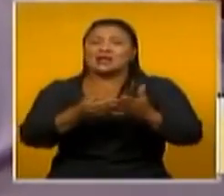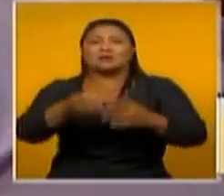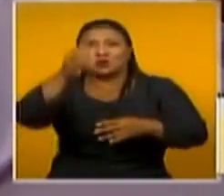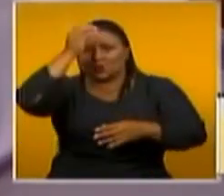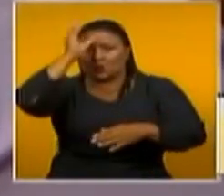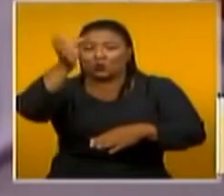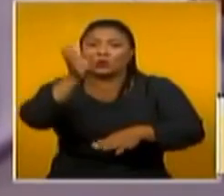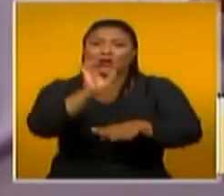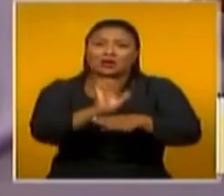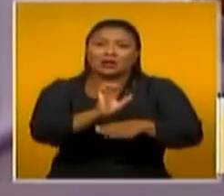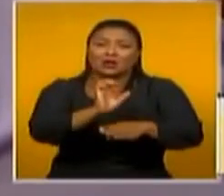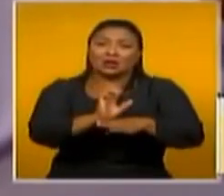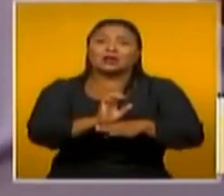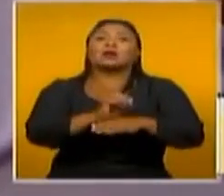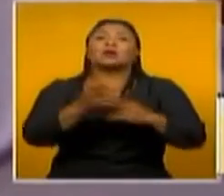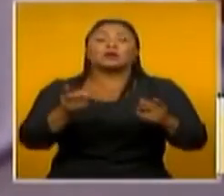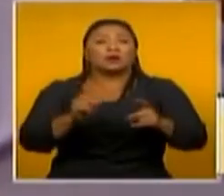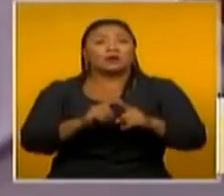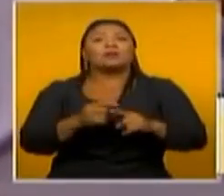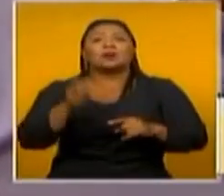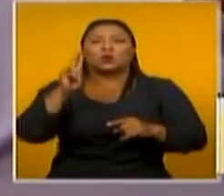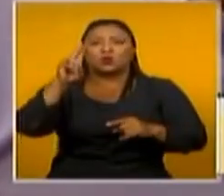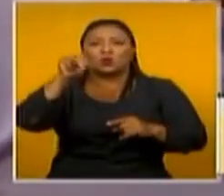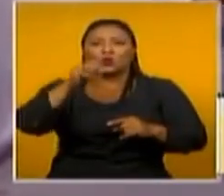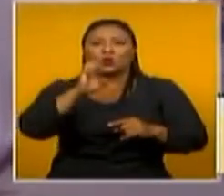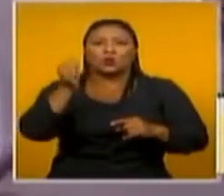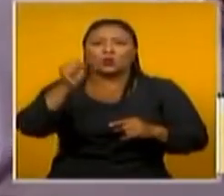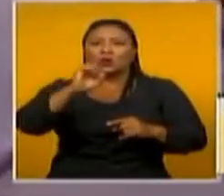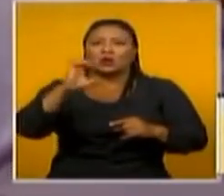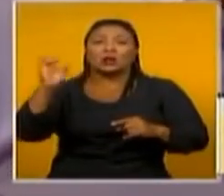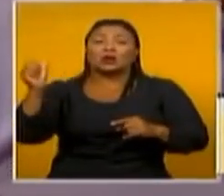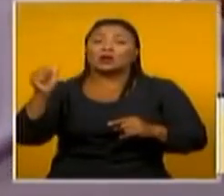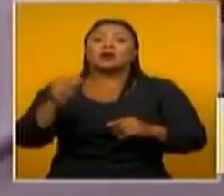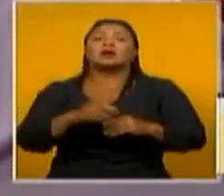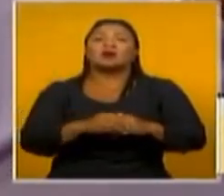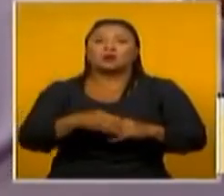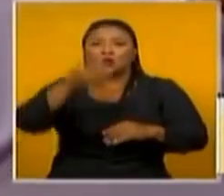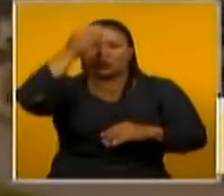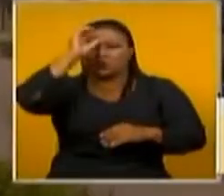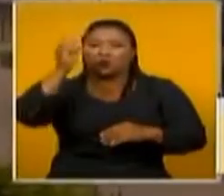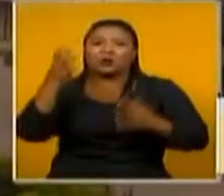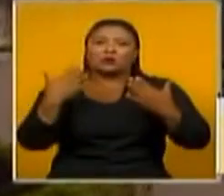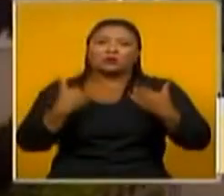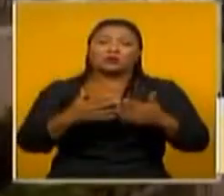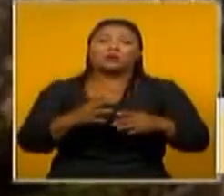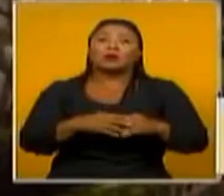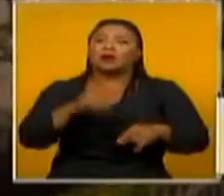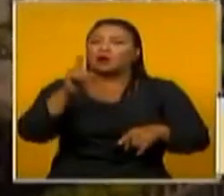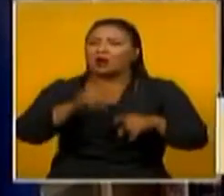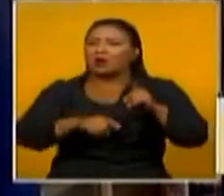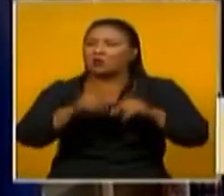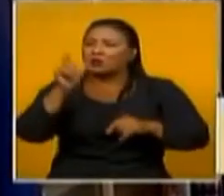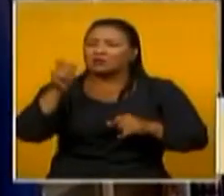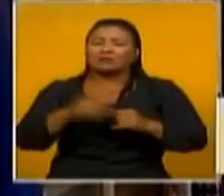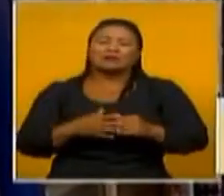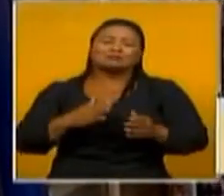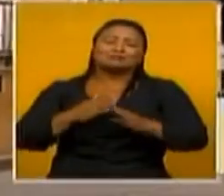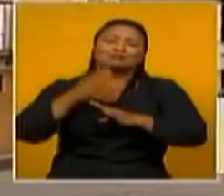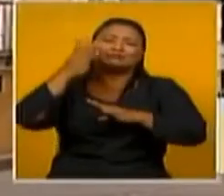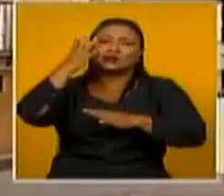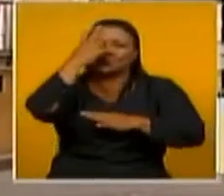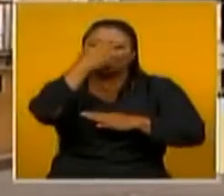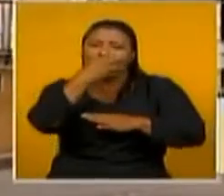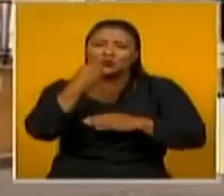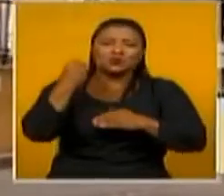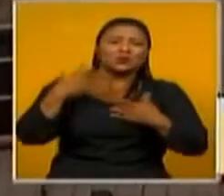Ecuador. Y está en la lista indicativa de la UNESCO también a ser considerada Patrimonio Cultural de la Humanidad. Algunos turistas quedan tan maravillados que contemplan